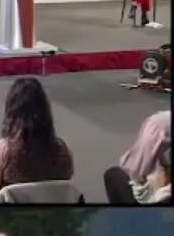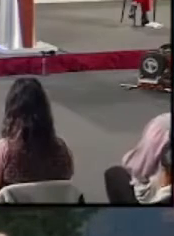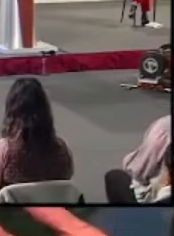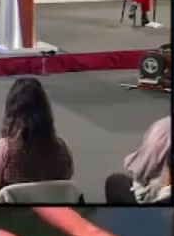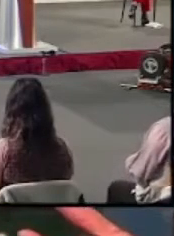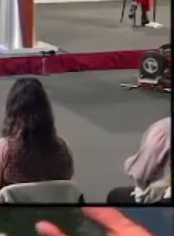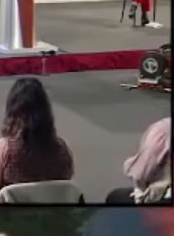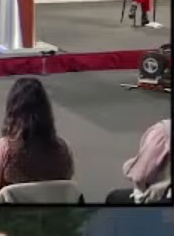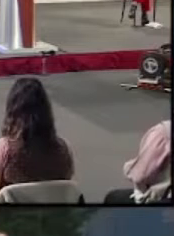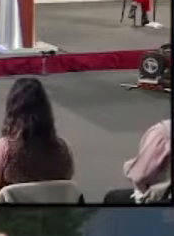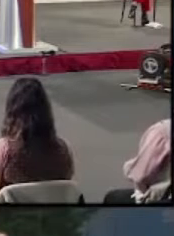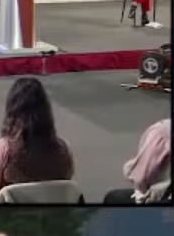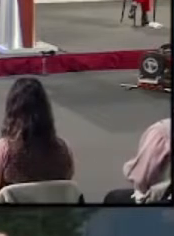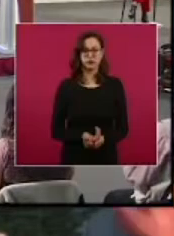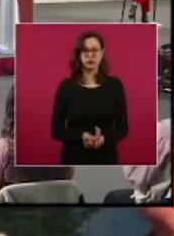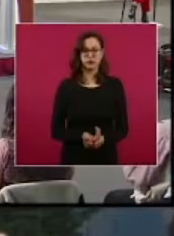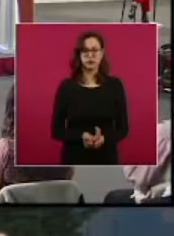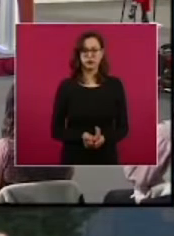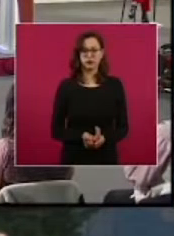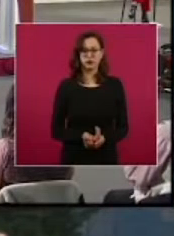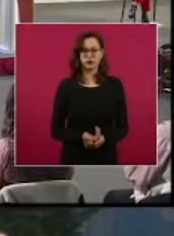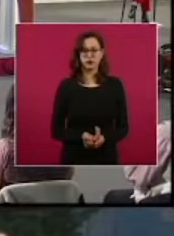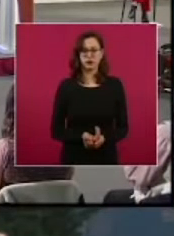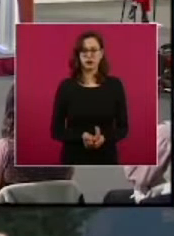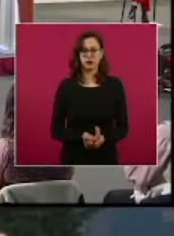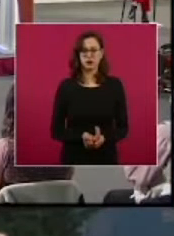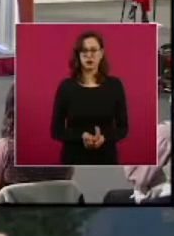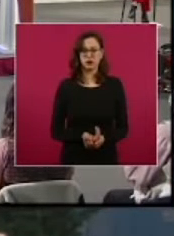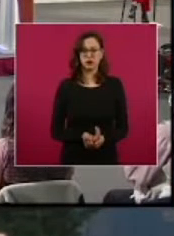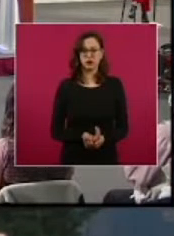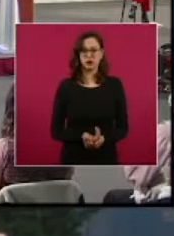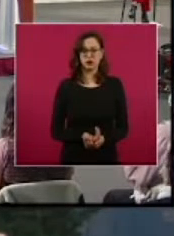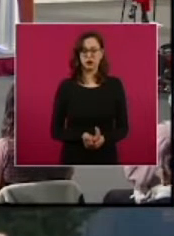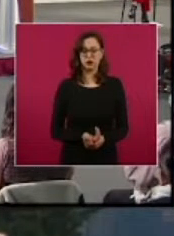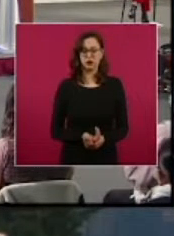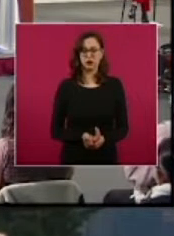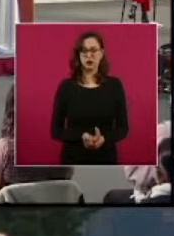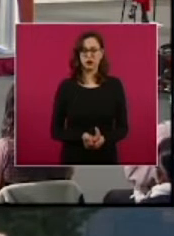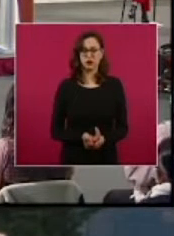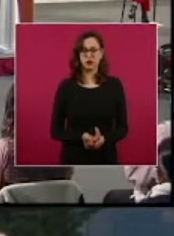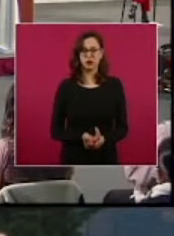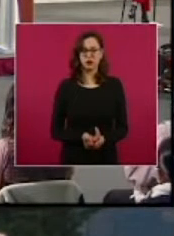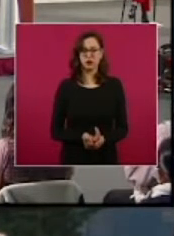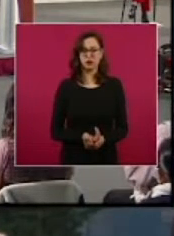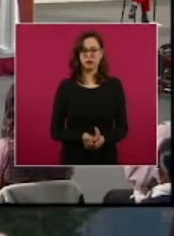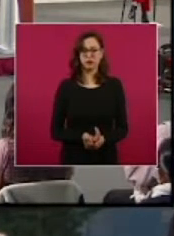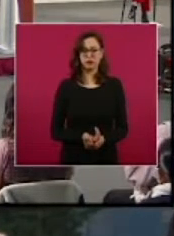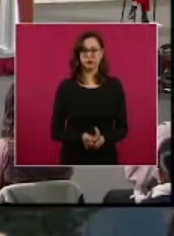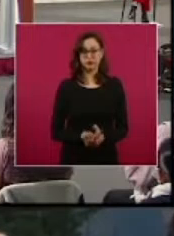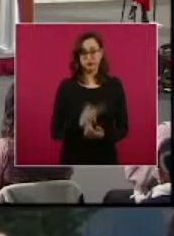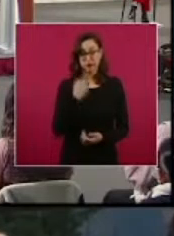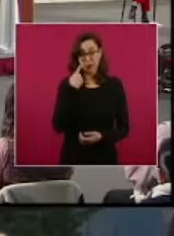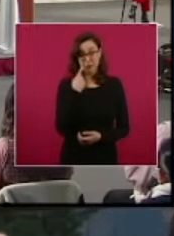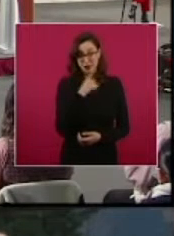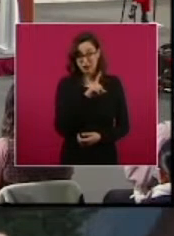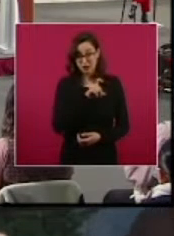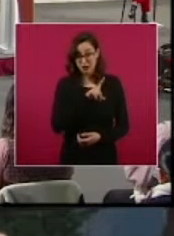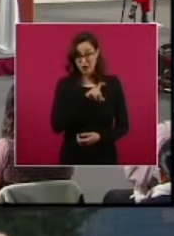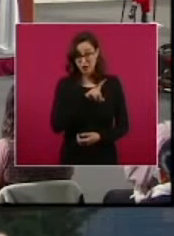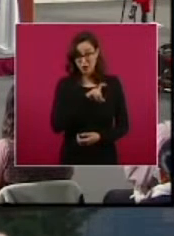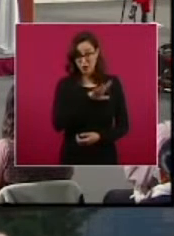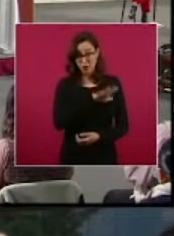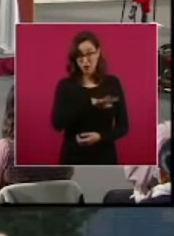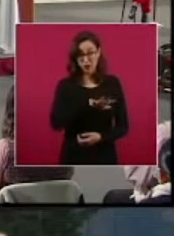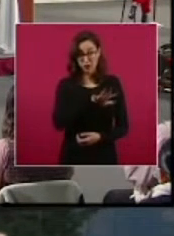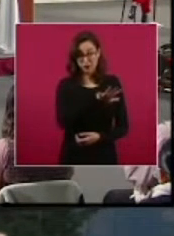chingados estaban. Digo, discúlpenme la expresión, pero hoy vienen a molestarse